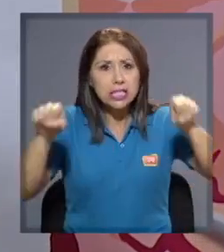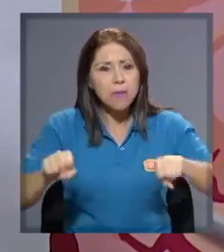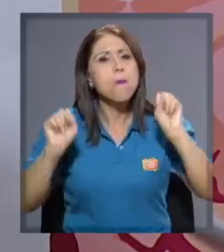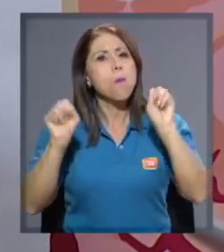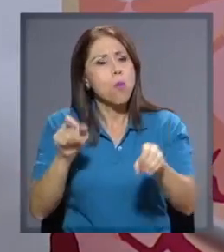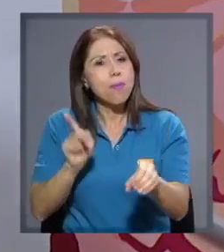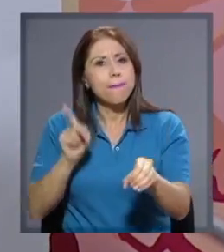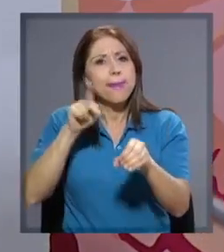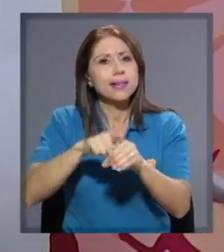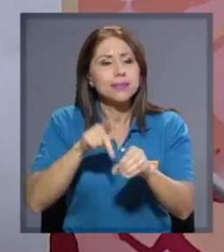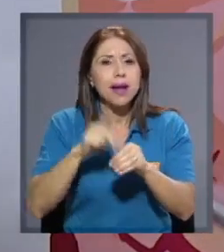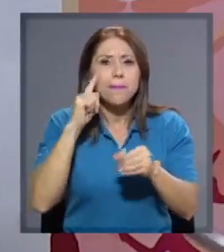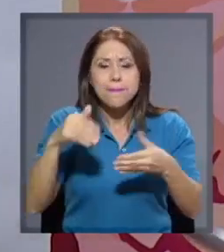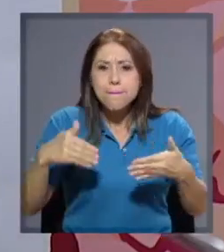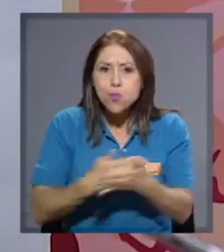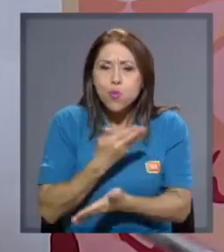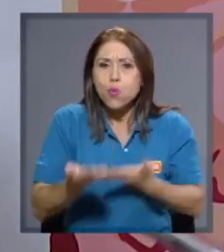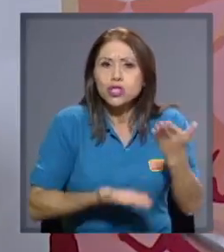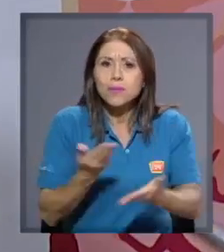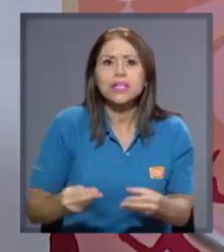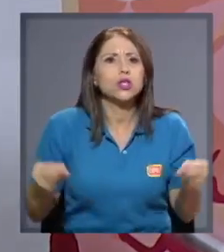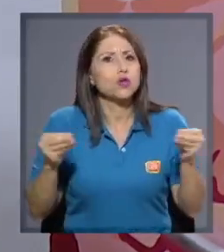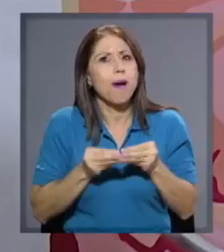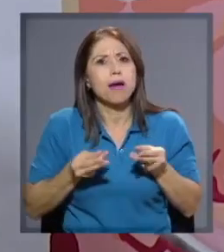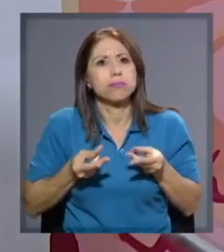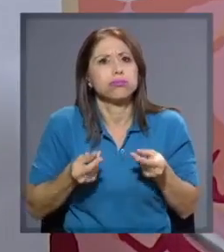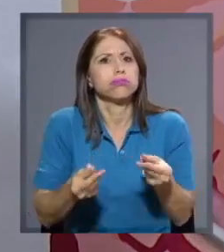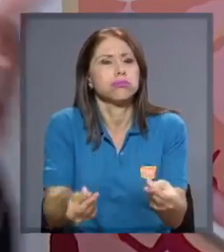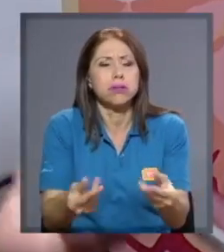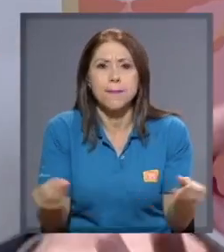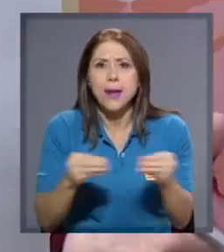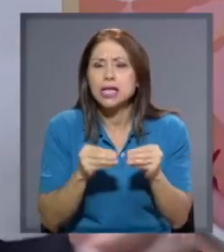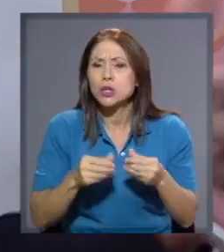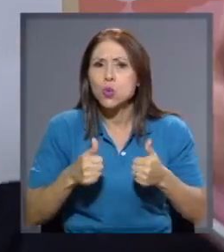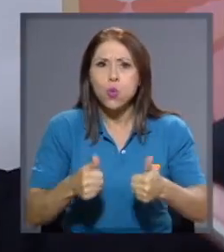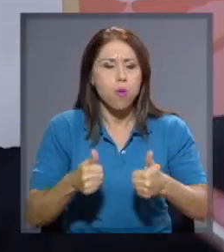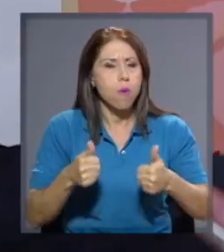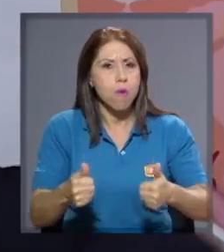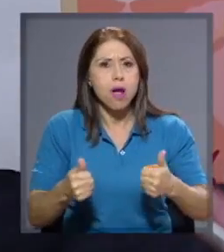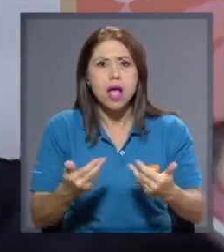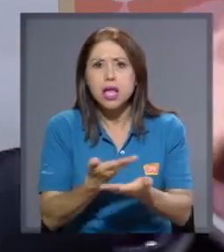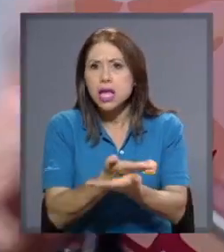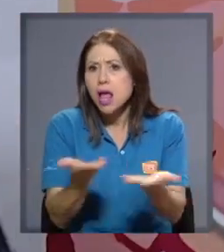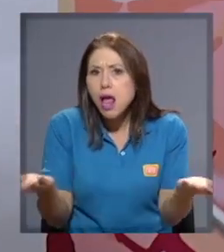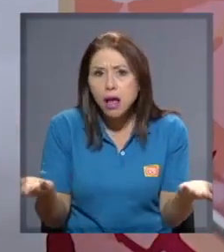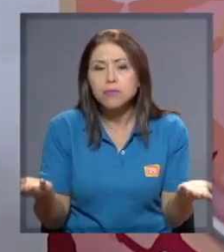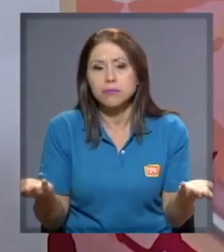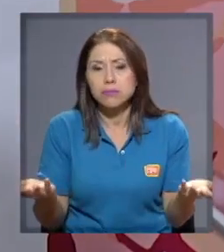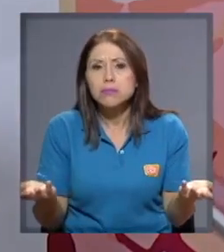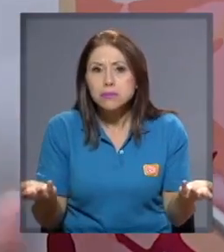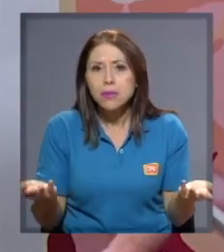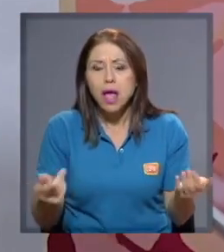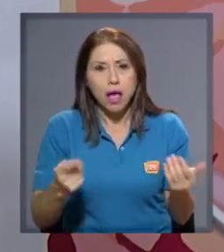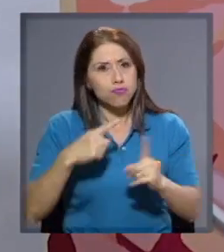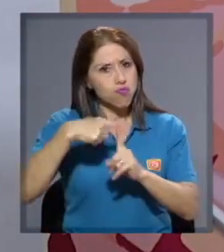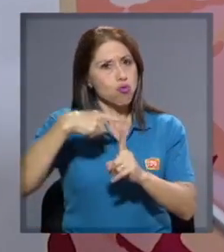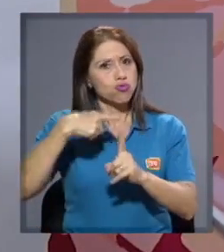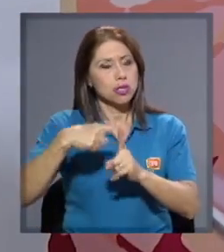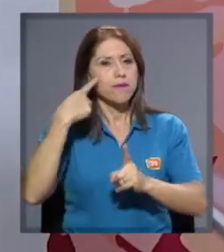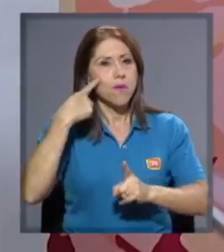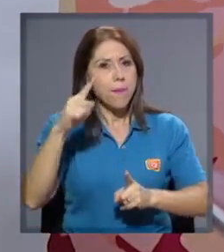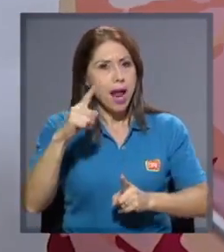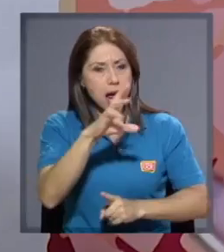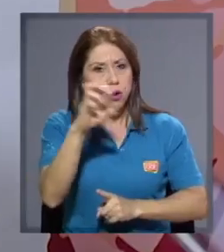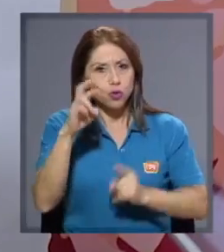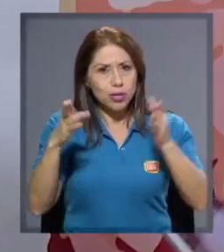en función de puertas nuevos servicios mayores velocidades que pues sin lugar a dudas vienen en positivo para los